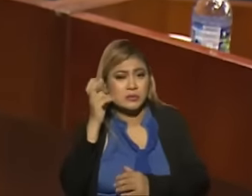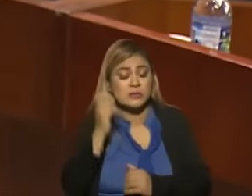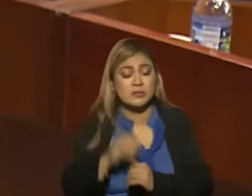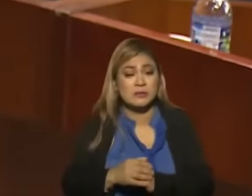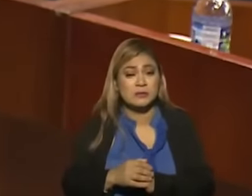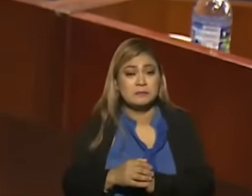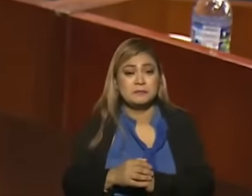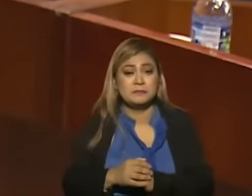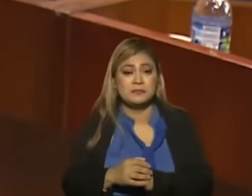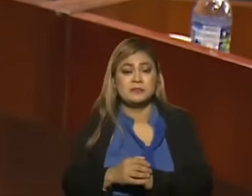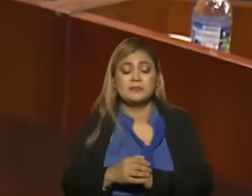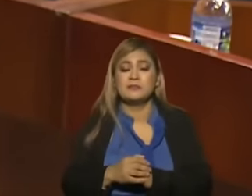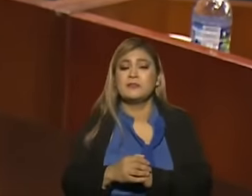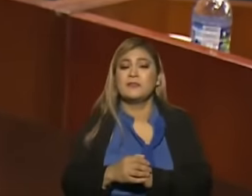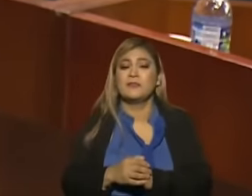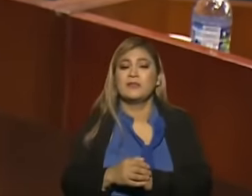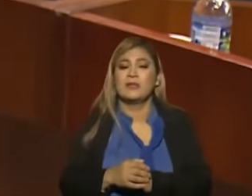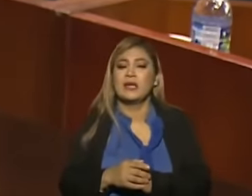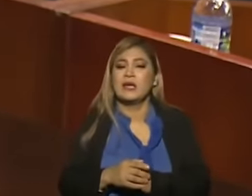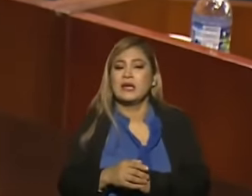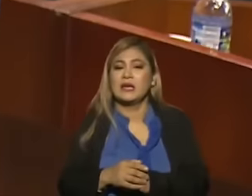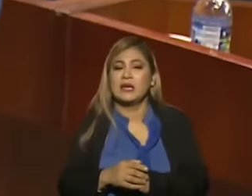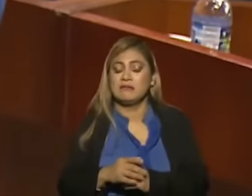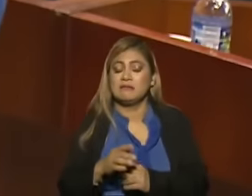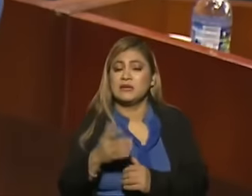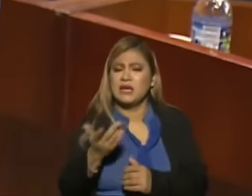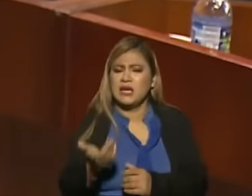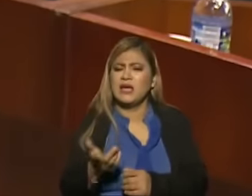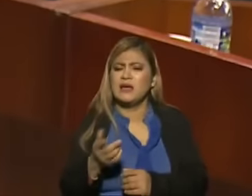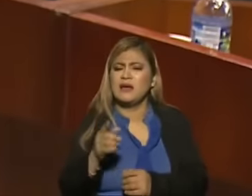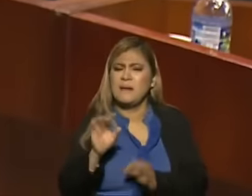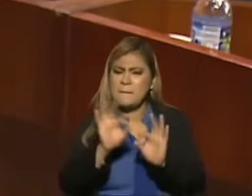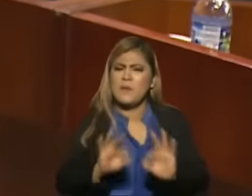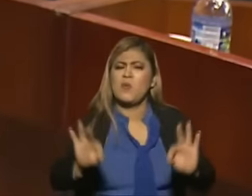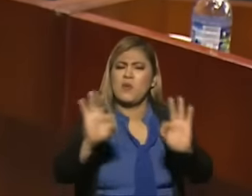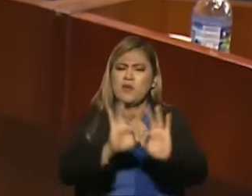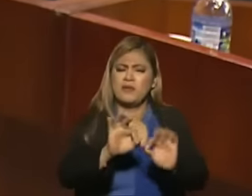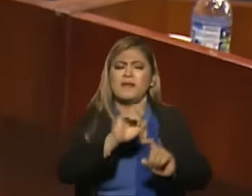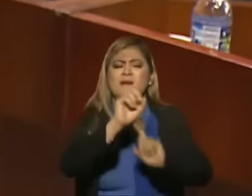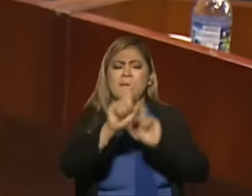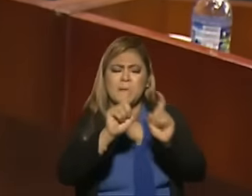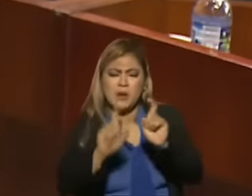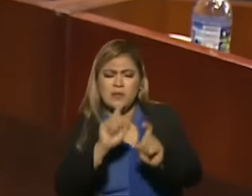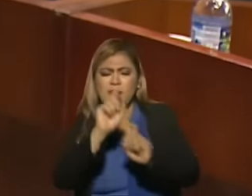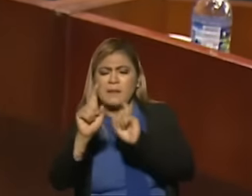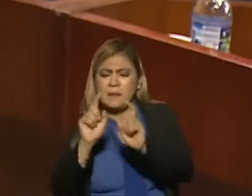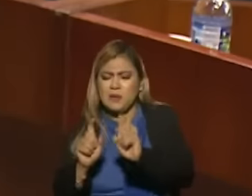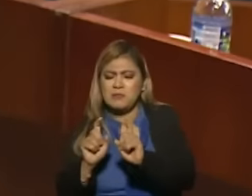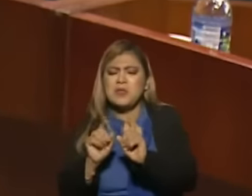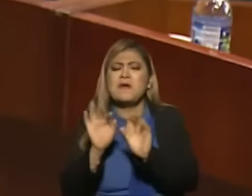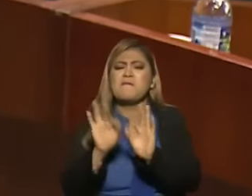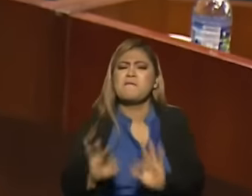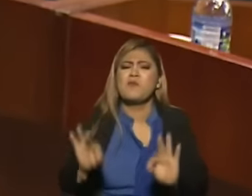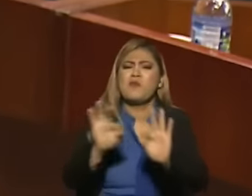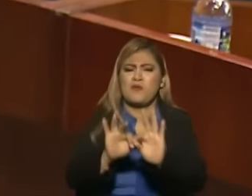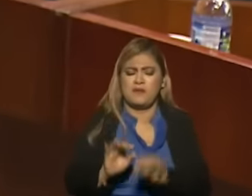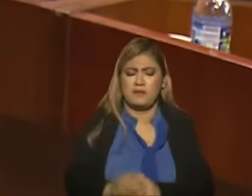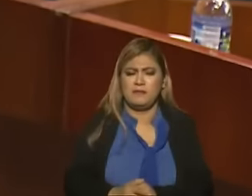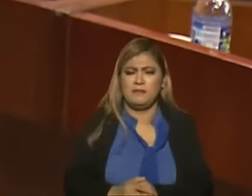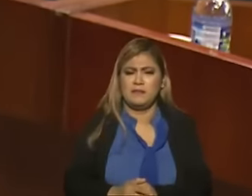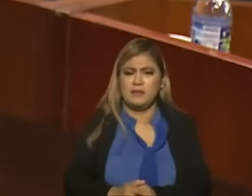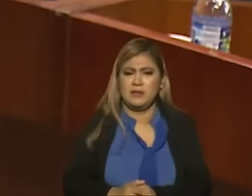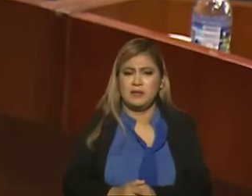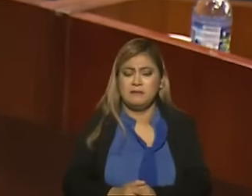Decía el principal ideólogo del partido en gobierno que el que más consulta menos se equivoca. Ese pueblo que está allá afuera, que